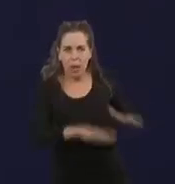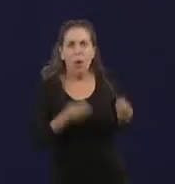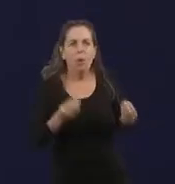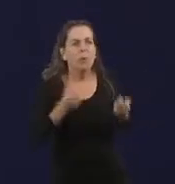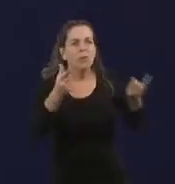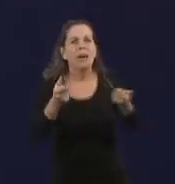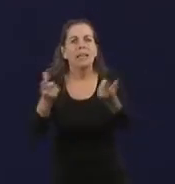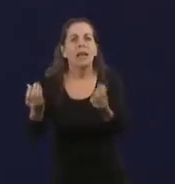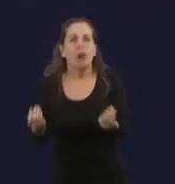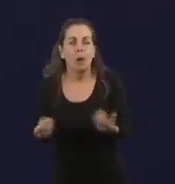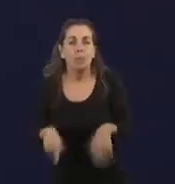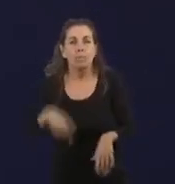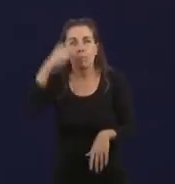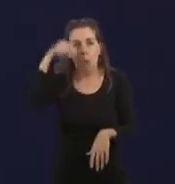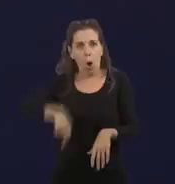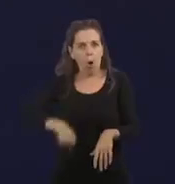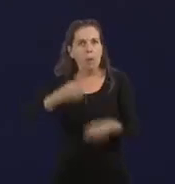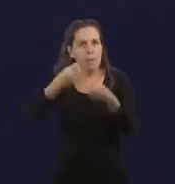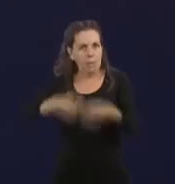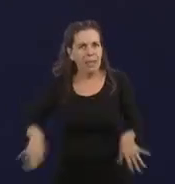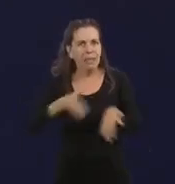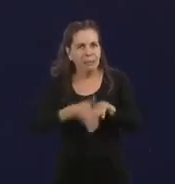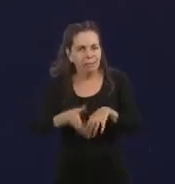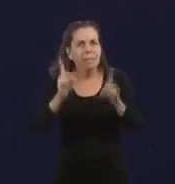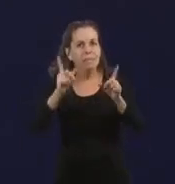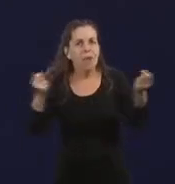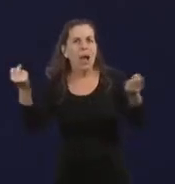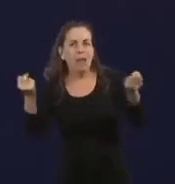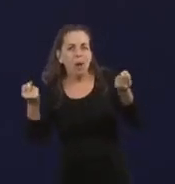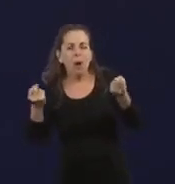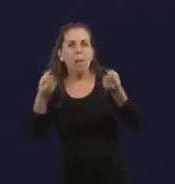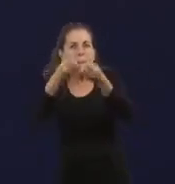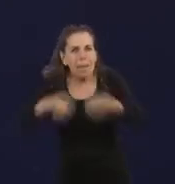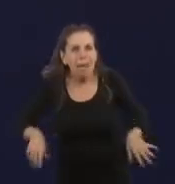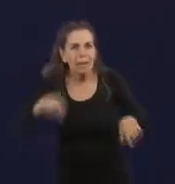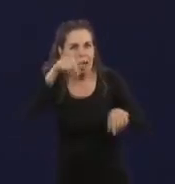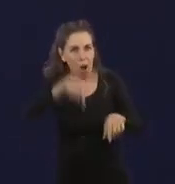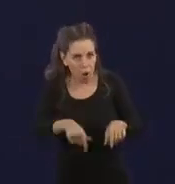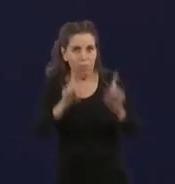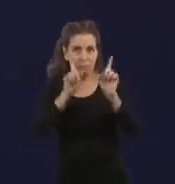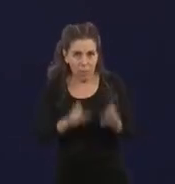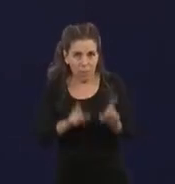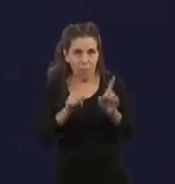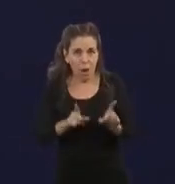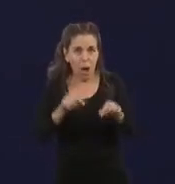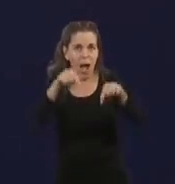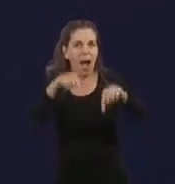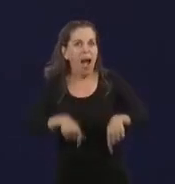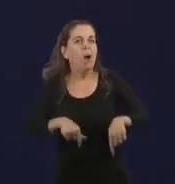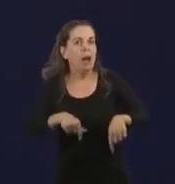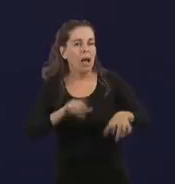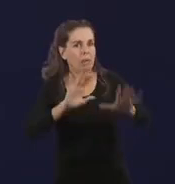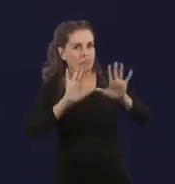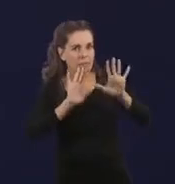hoy se iniciaba la distribución, hoy salía el primer cargamento. Repito, dentro de, en este actual esquema,